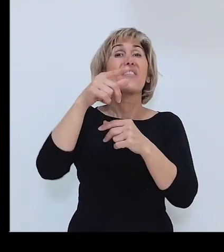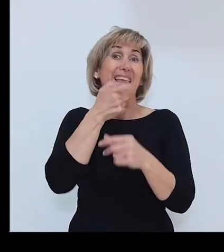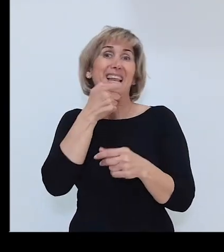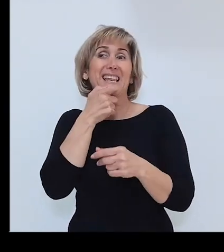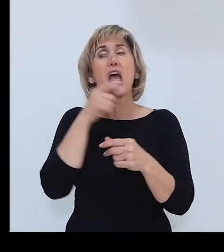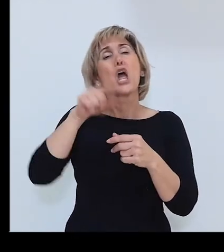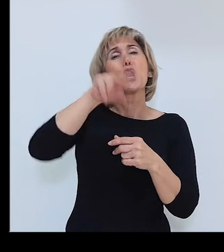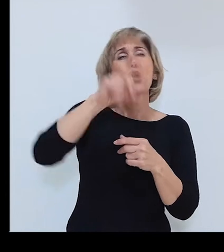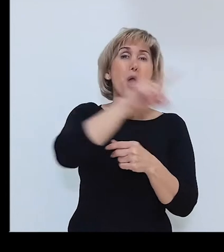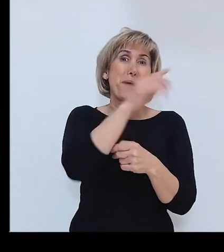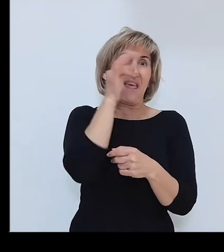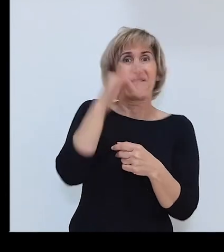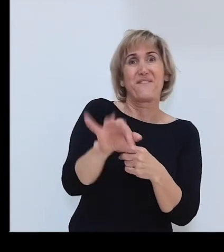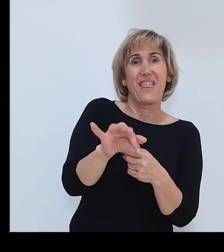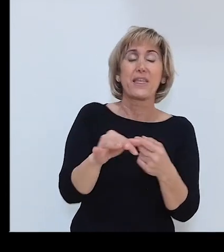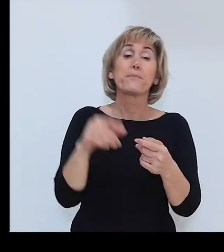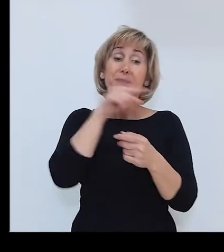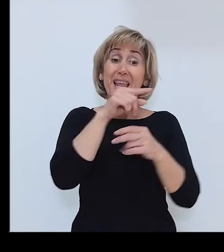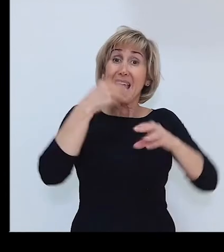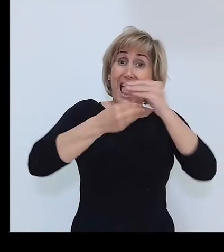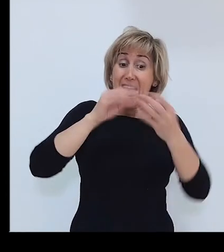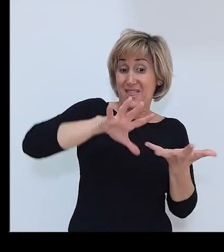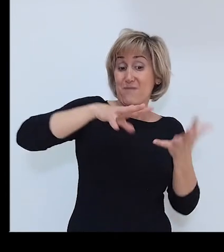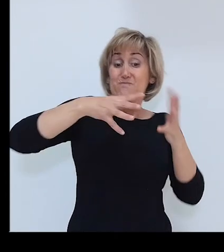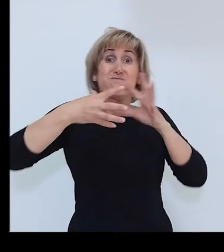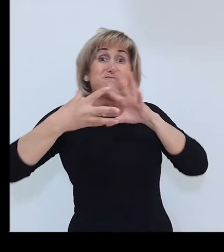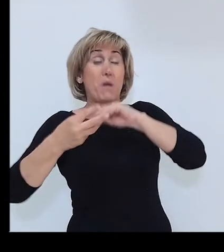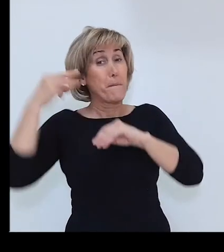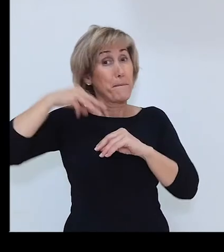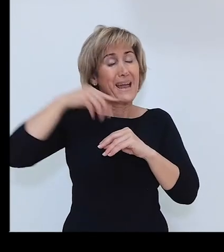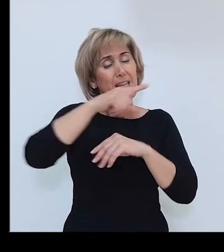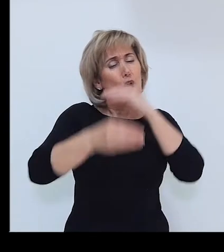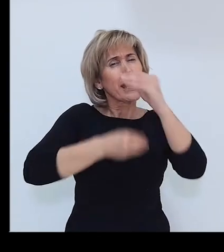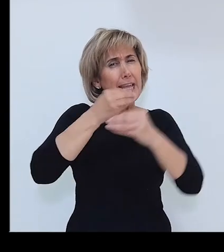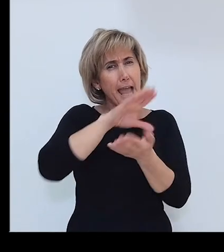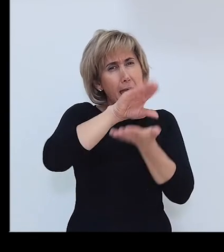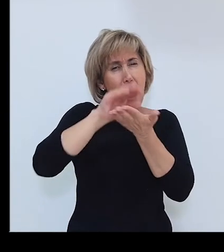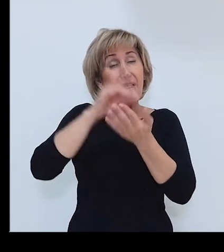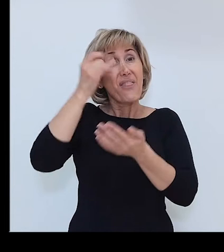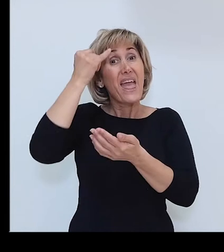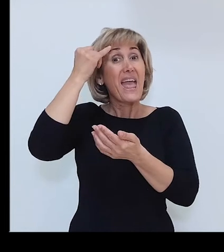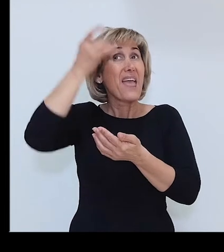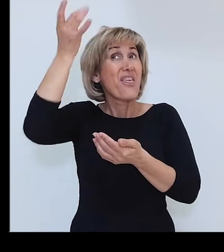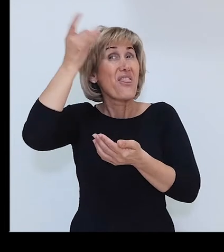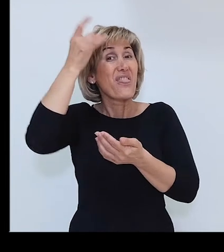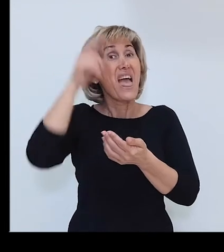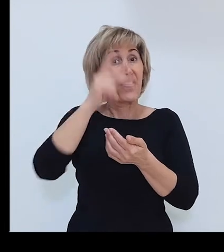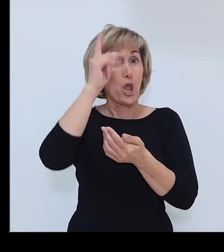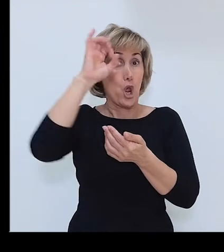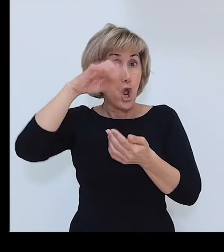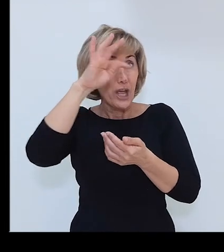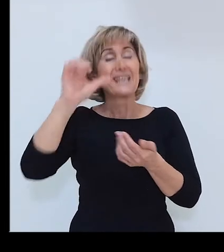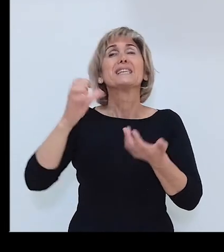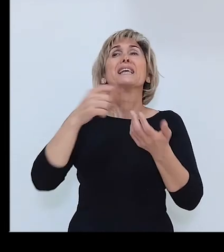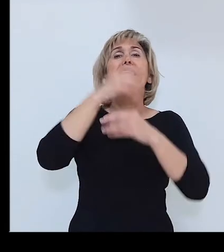francés. Entonces, esa versión que hace Martineau, esa síntesis que hace Martineau de las ideas de Comte, le chifla